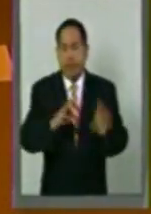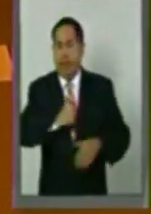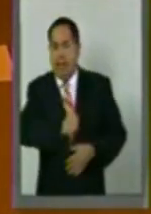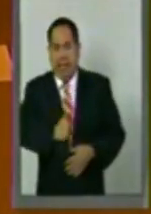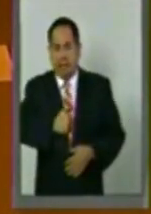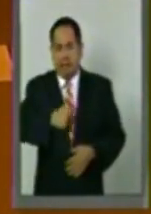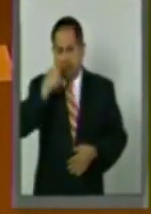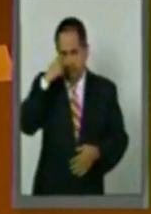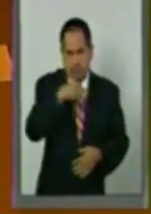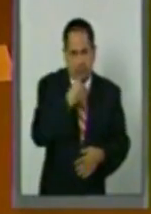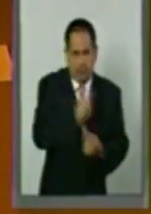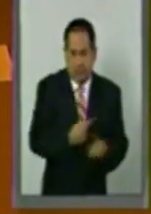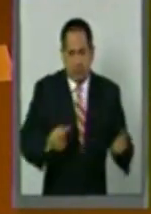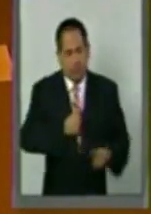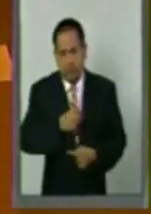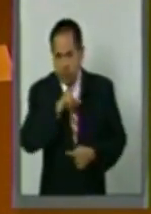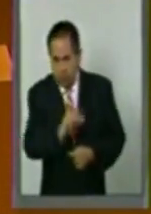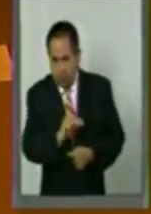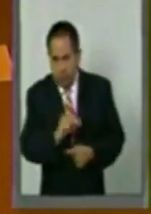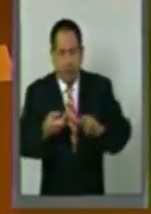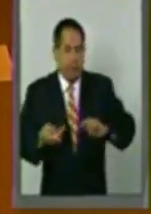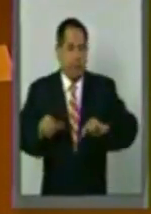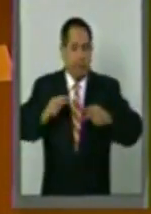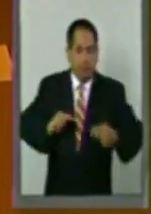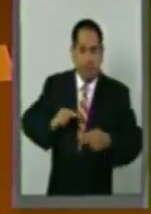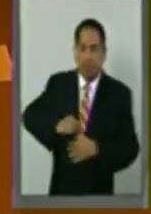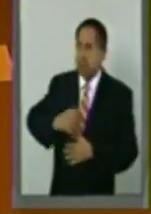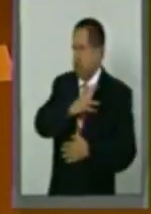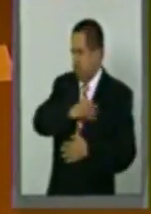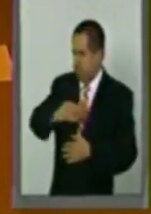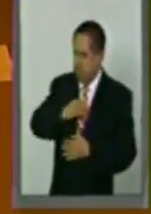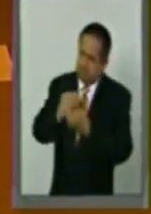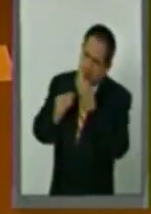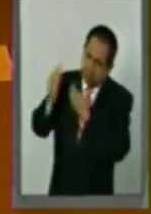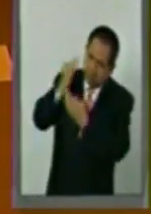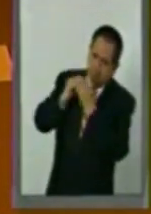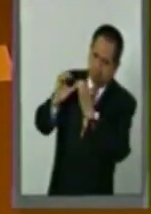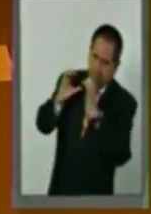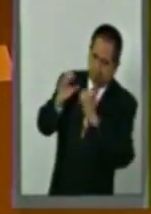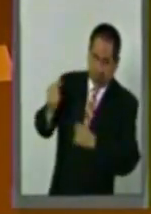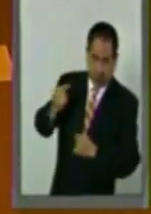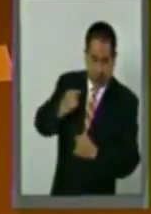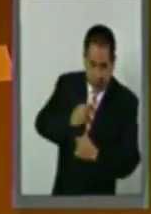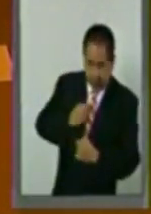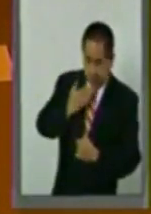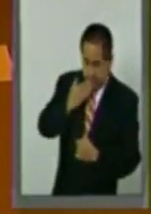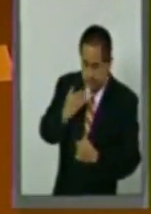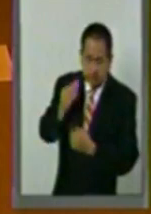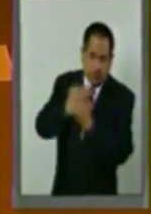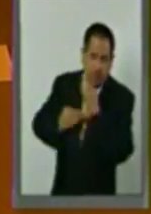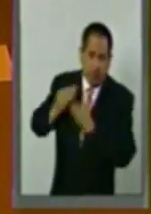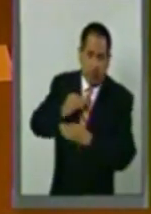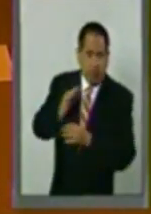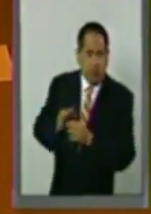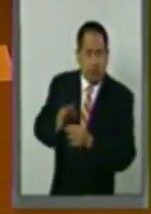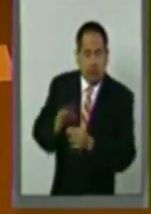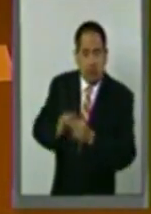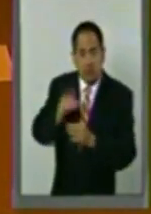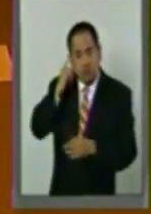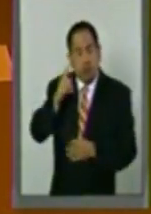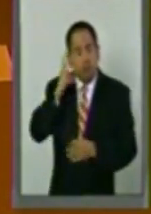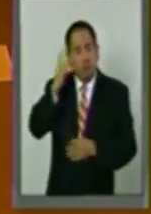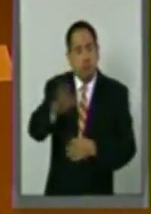menores. En tanto, los hijos deben ser efectivamente cuidados y procurados por sus padres para lograr